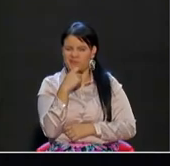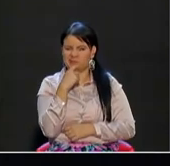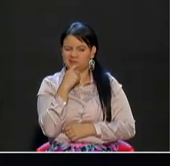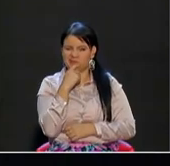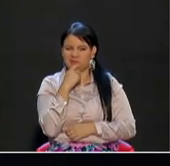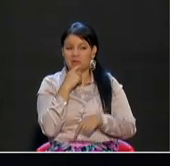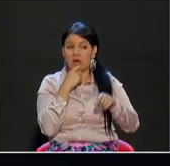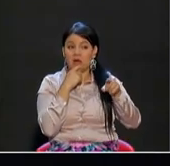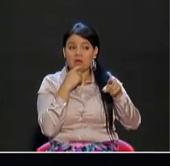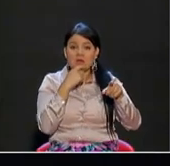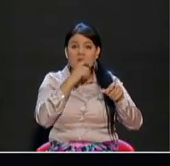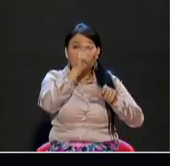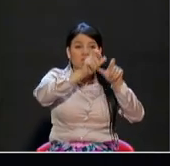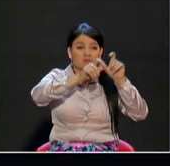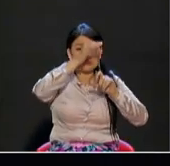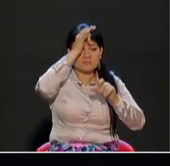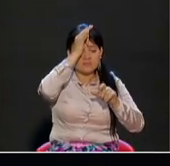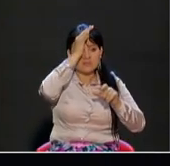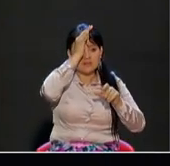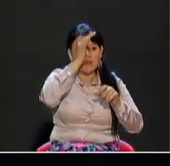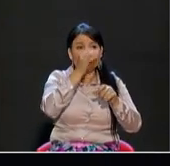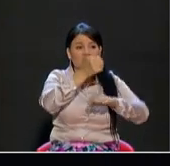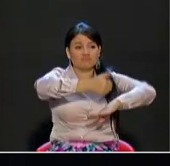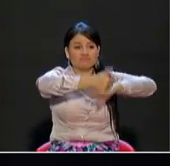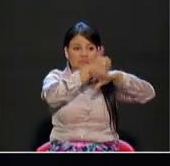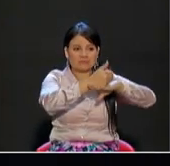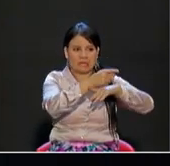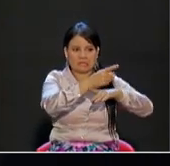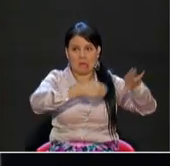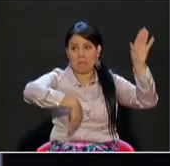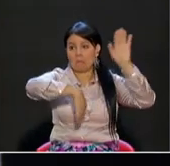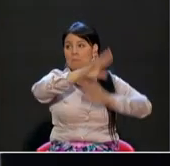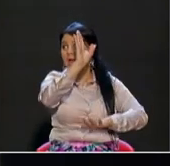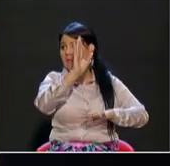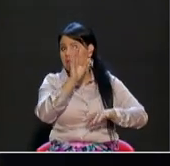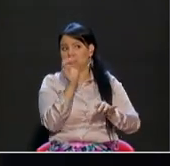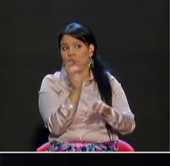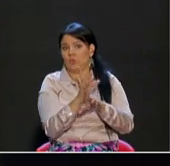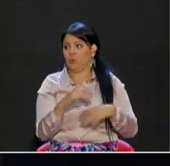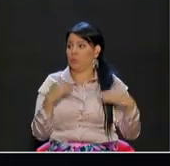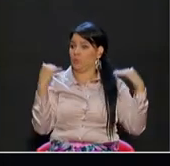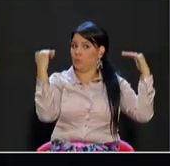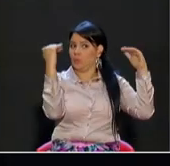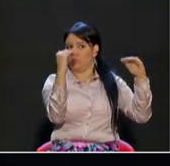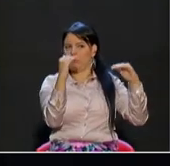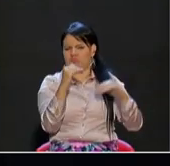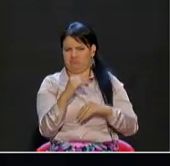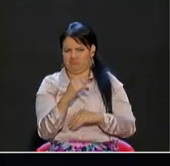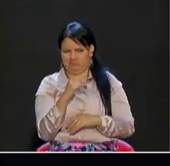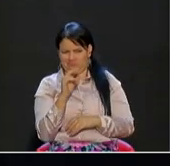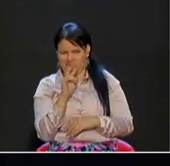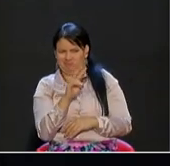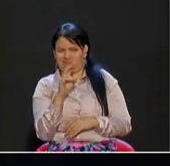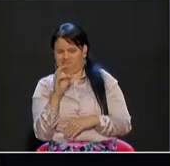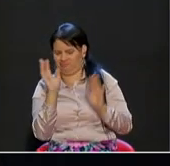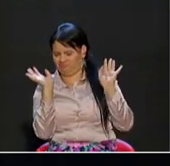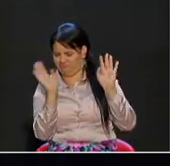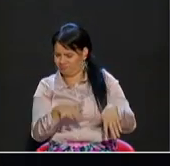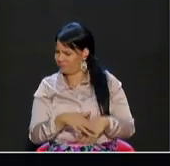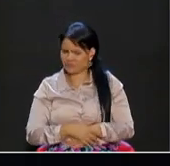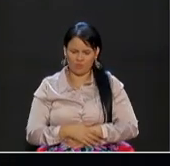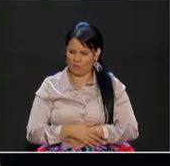que el alcalde municipal creo que tenemos que tener la postura de tener auditoría